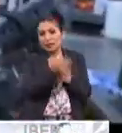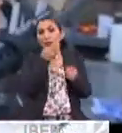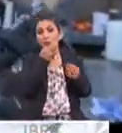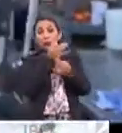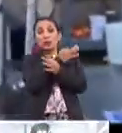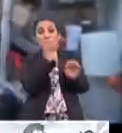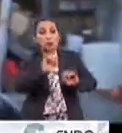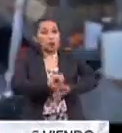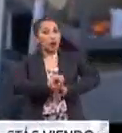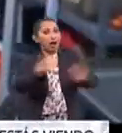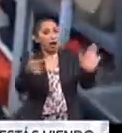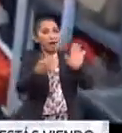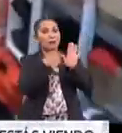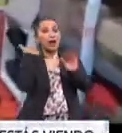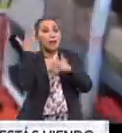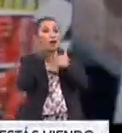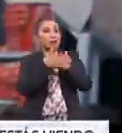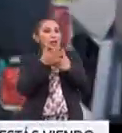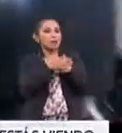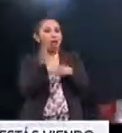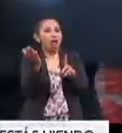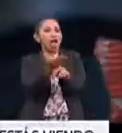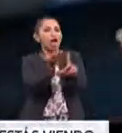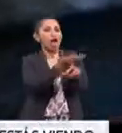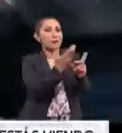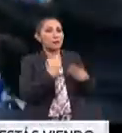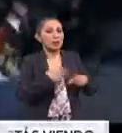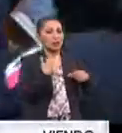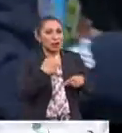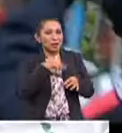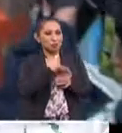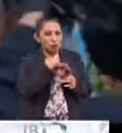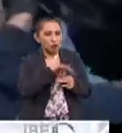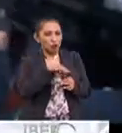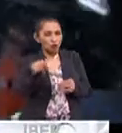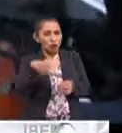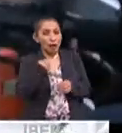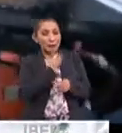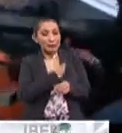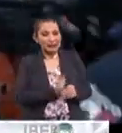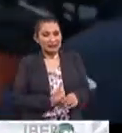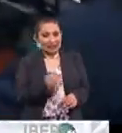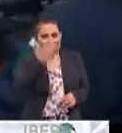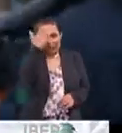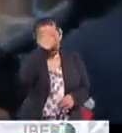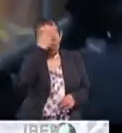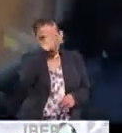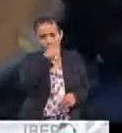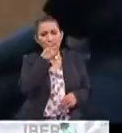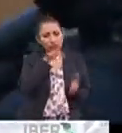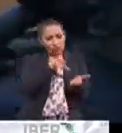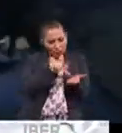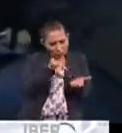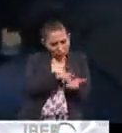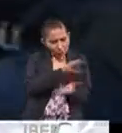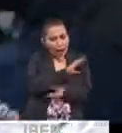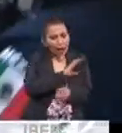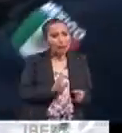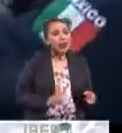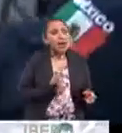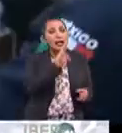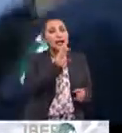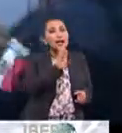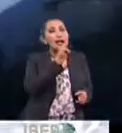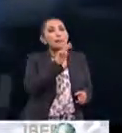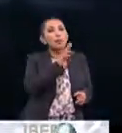mensaje claramente electoral. El presidente de los Estados Unidos se ha implicado directamente en apoyar a los candidatos